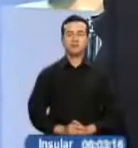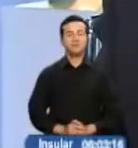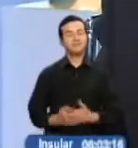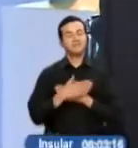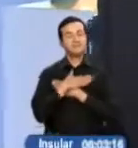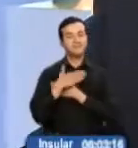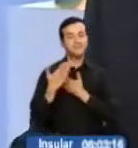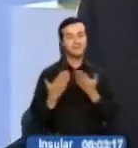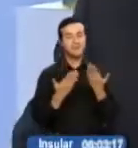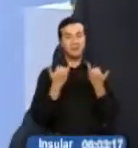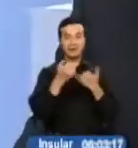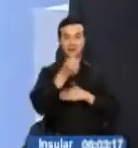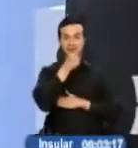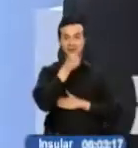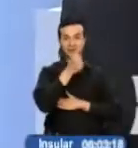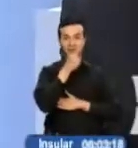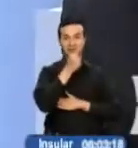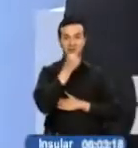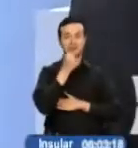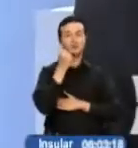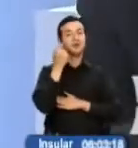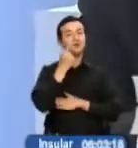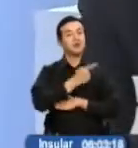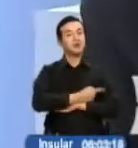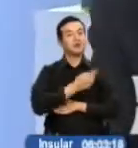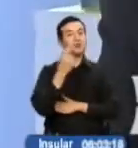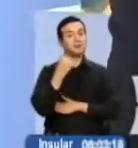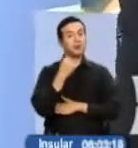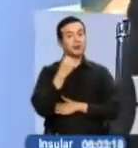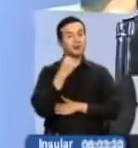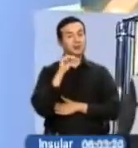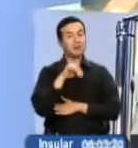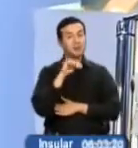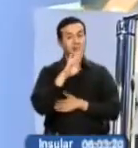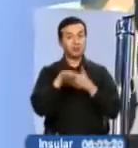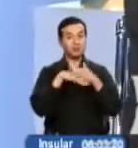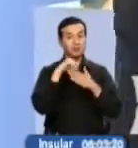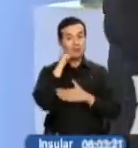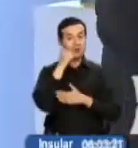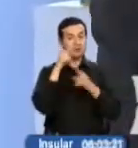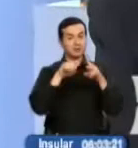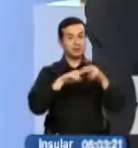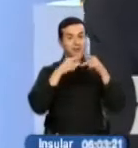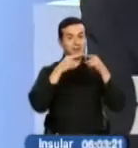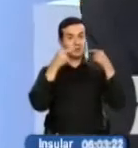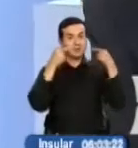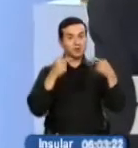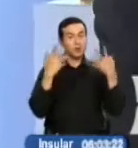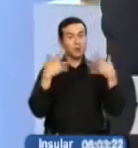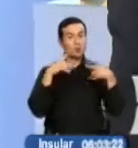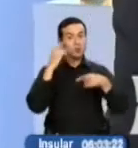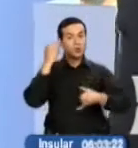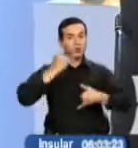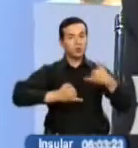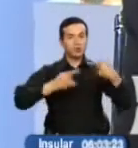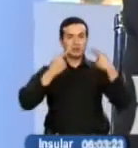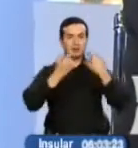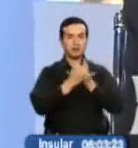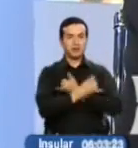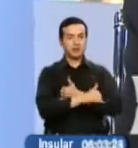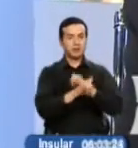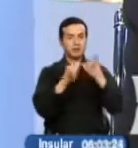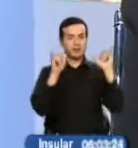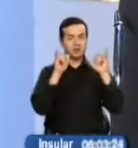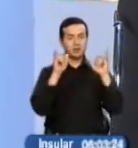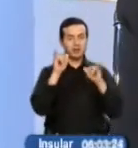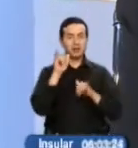Bienvenidos, amigos televidentes, a Pensamiento Crítico en este día martes, todos preparados para mañana, el inicio de esa gran final Independiente del